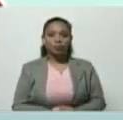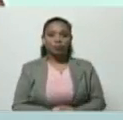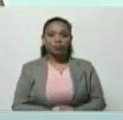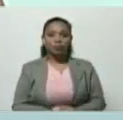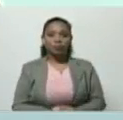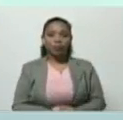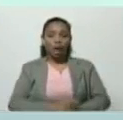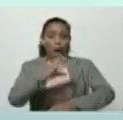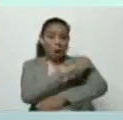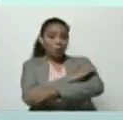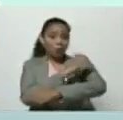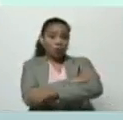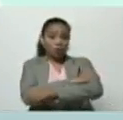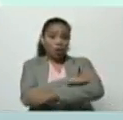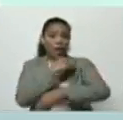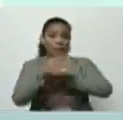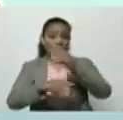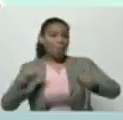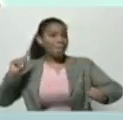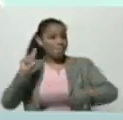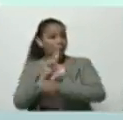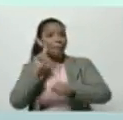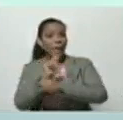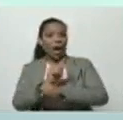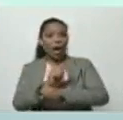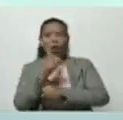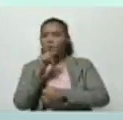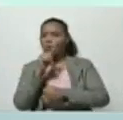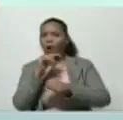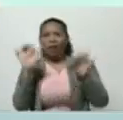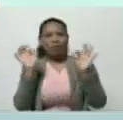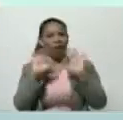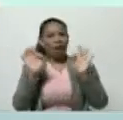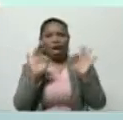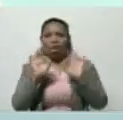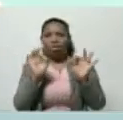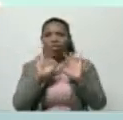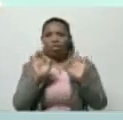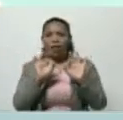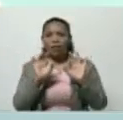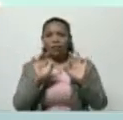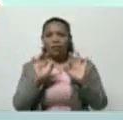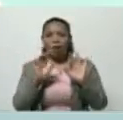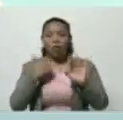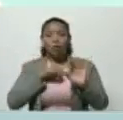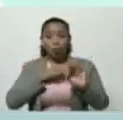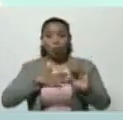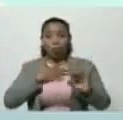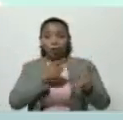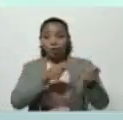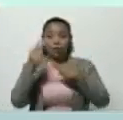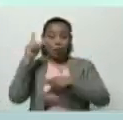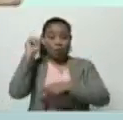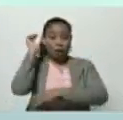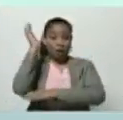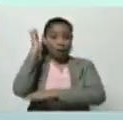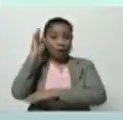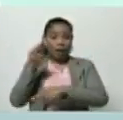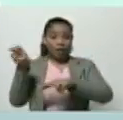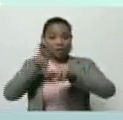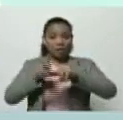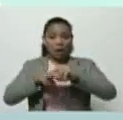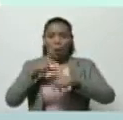La oposición la estuviera explotando. No existe nada de eso. Ni va a existir. Nosotros podemos llevar a una asamblea sillas y no hay